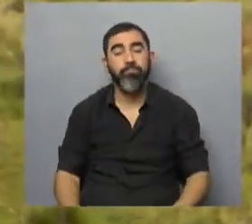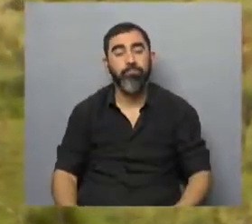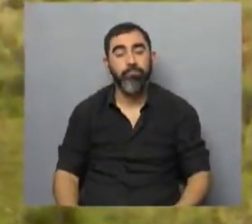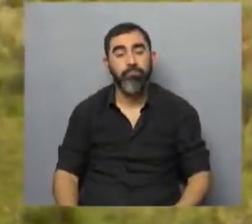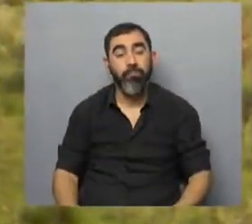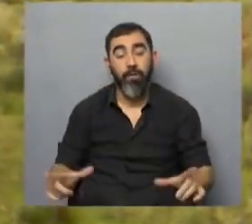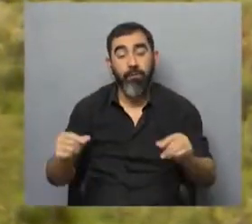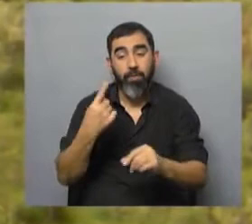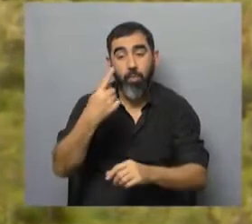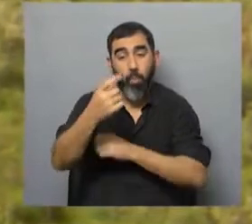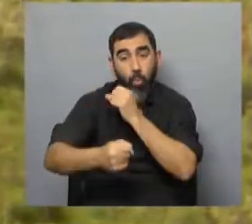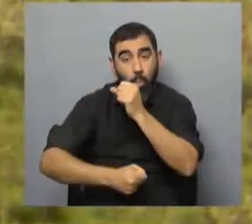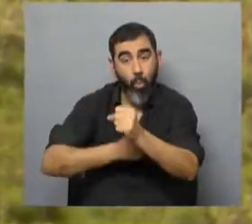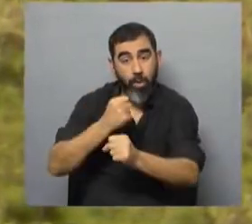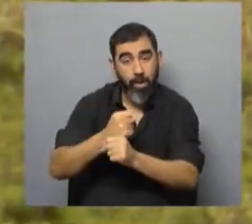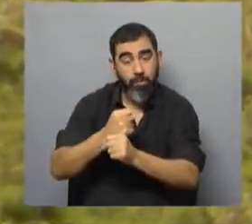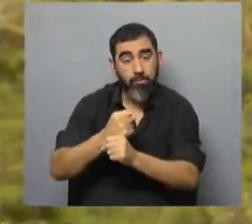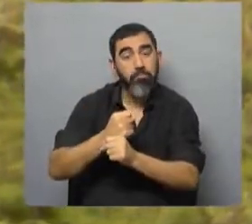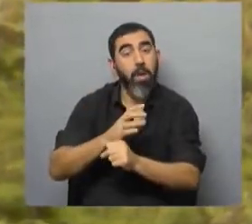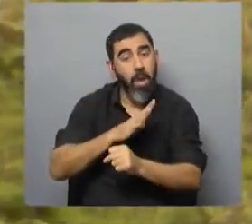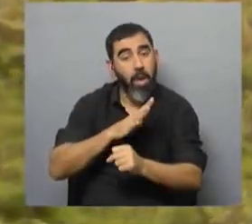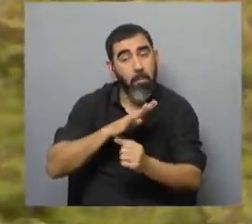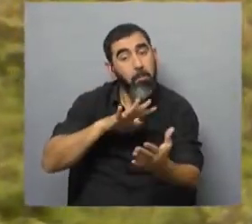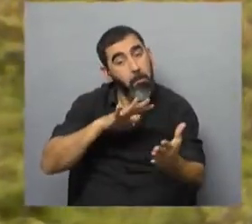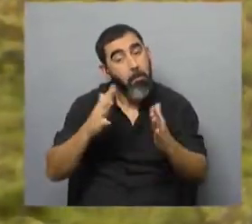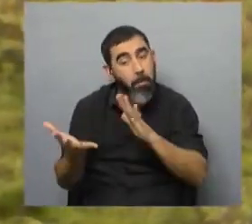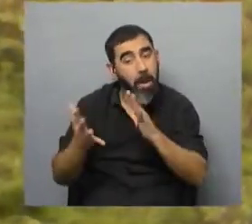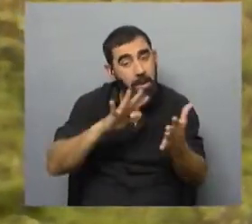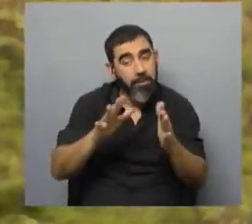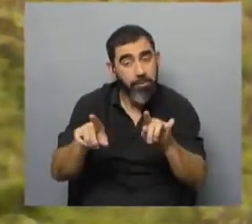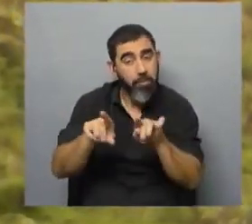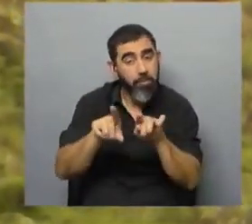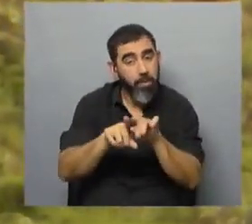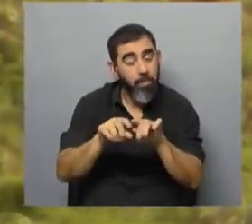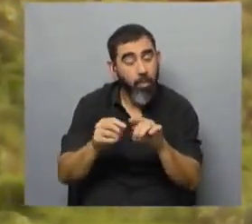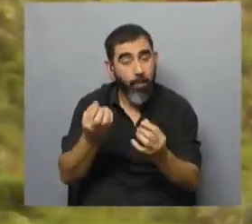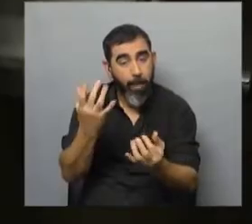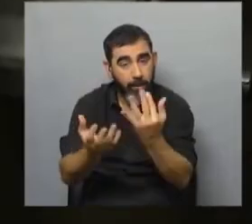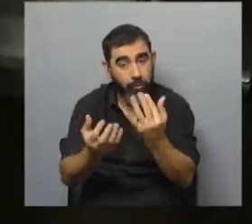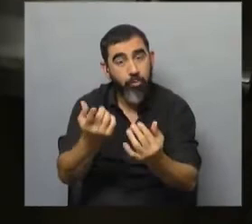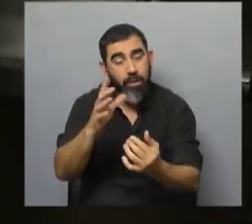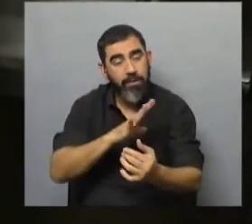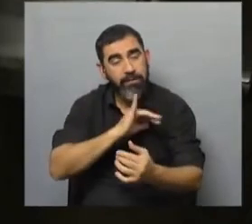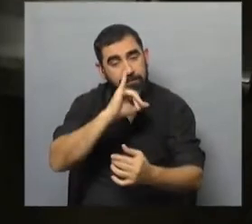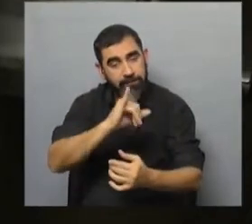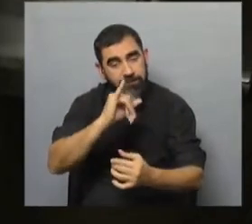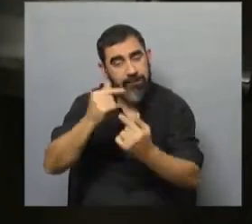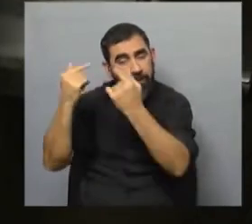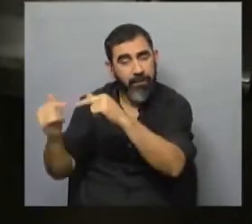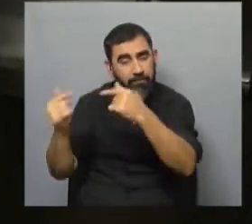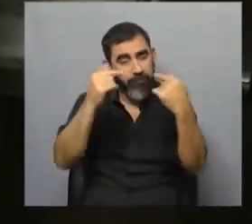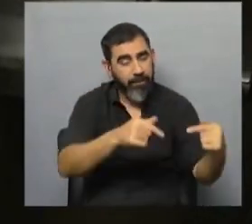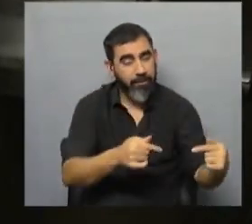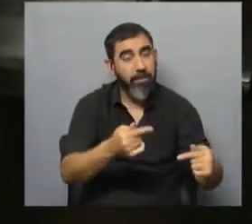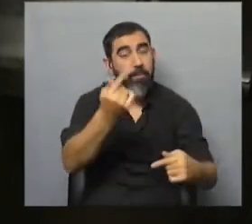Y al cabo de un año pudimos ver que se empezaba a parecer un poco más al sitio de referencia la forestación. Si bien continuaban teniendo diferencias, lo